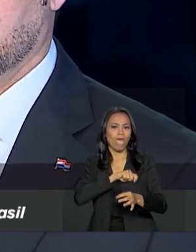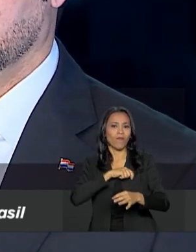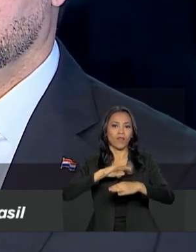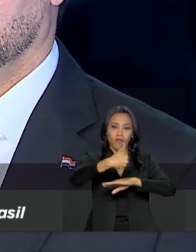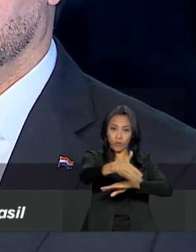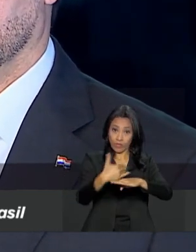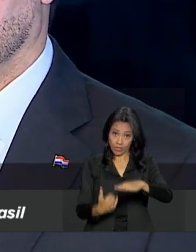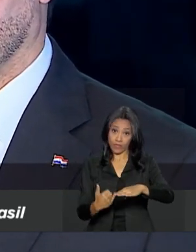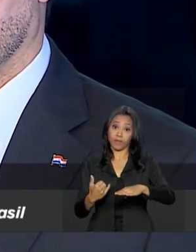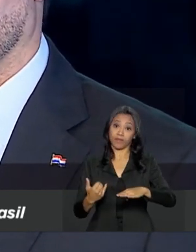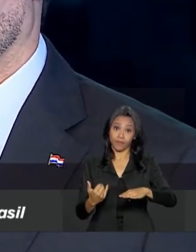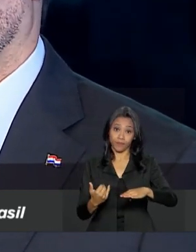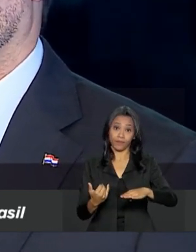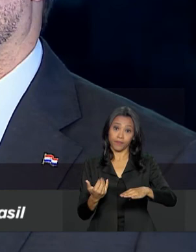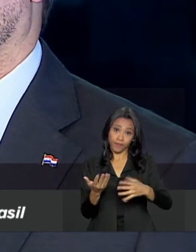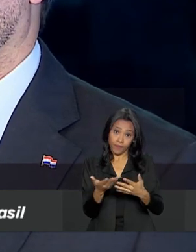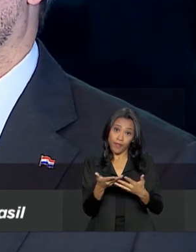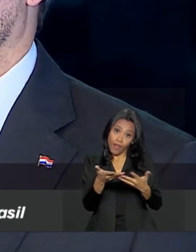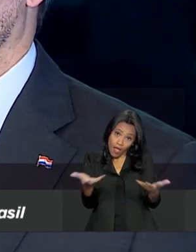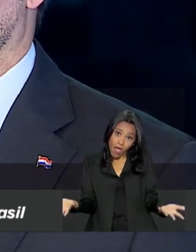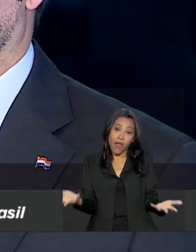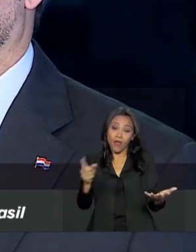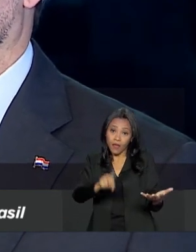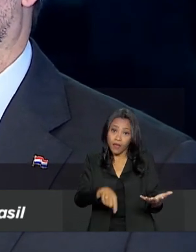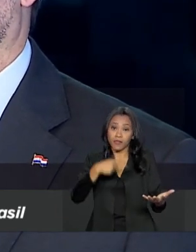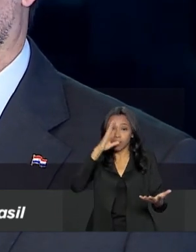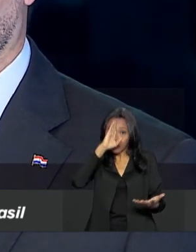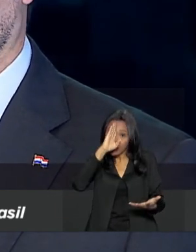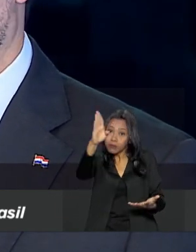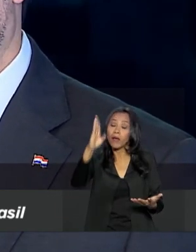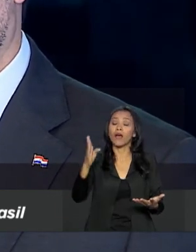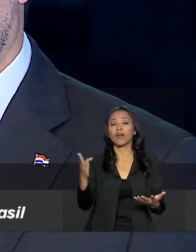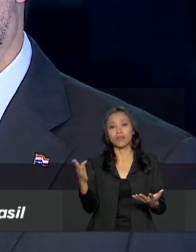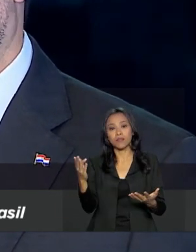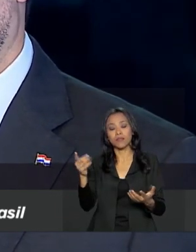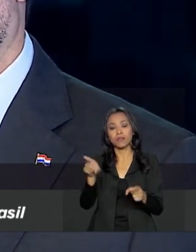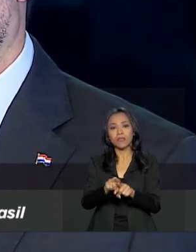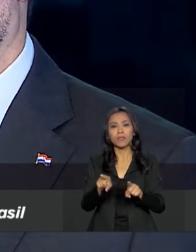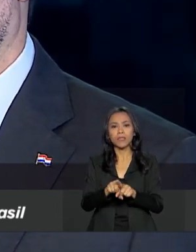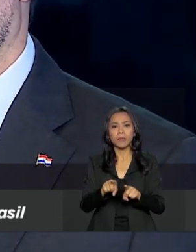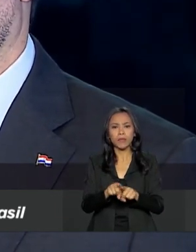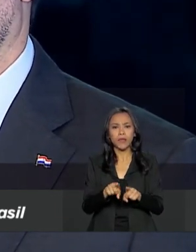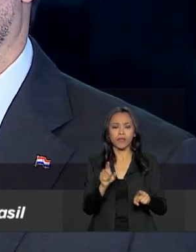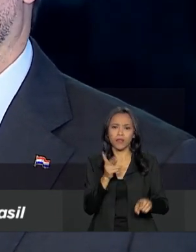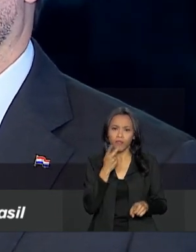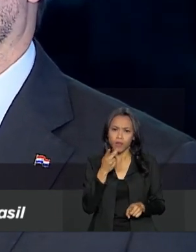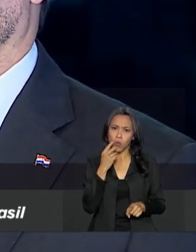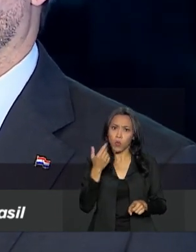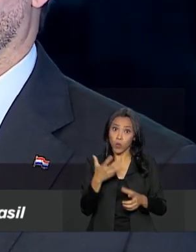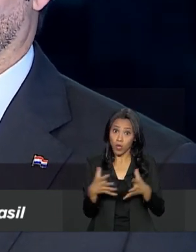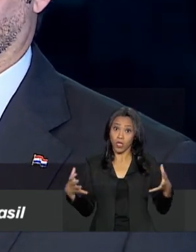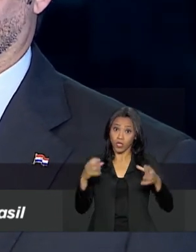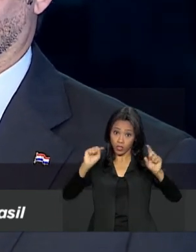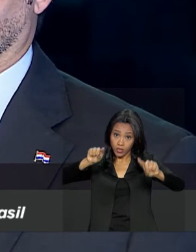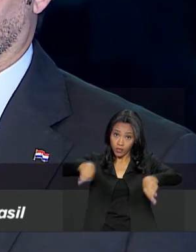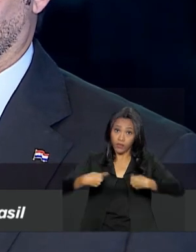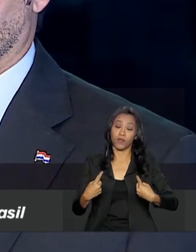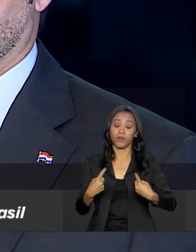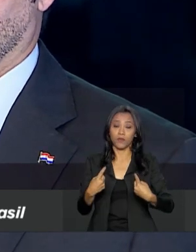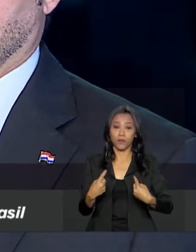fronteras. Bueno, esos fueron los ejes principales, también los enormes desafíos que tenemos en términos